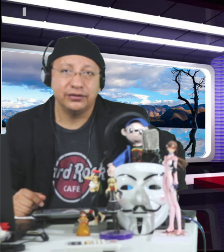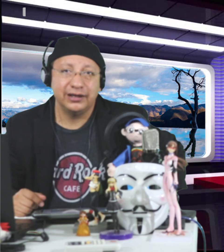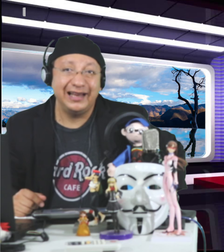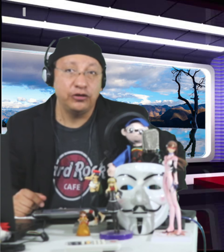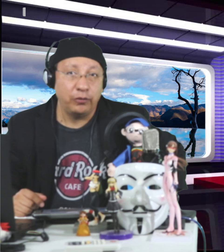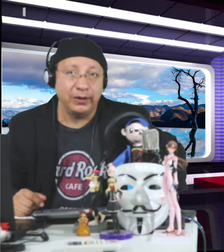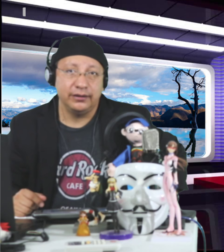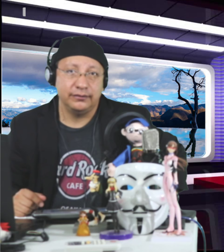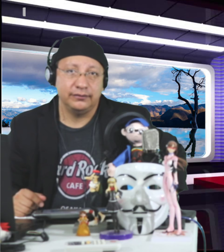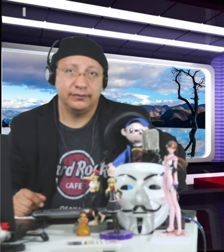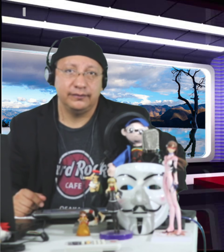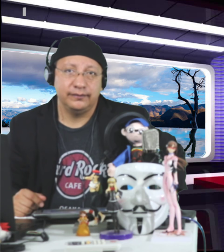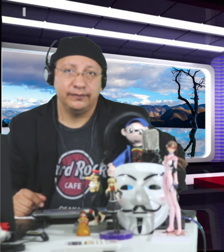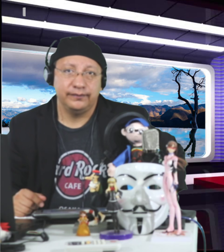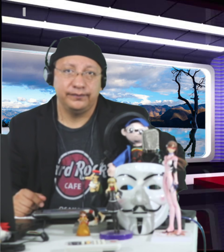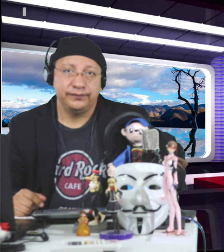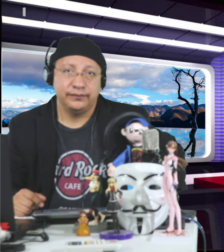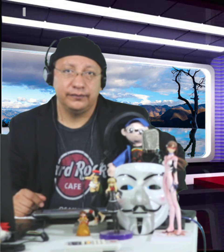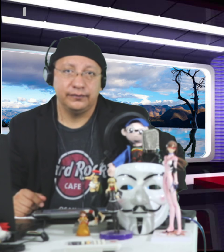2018. El doble.